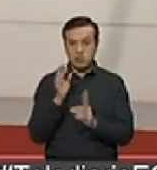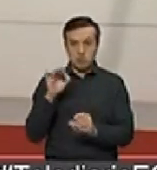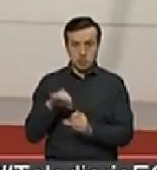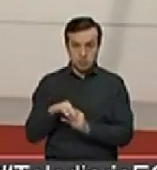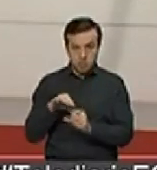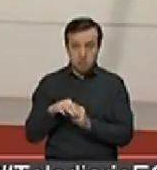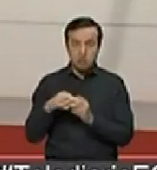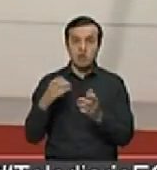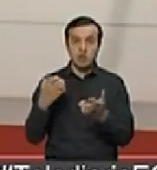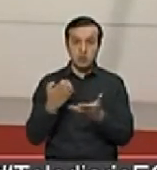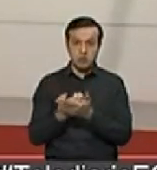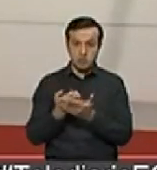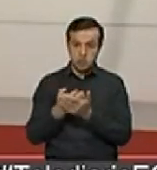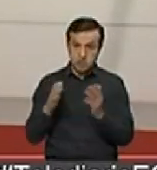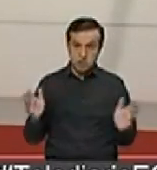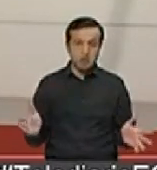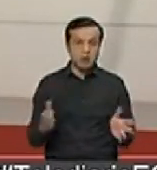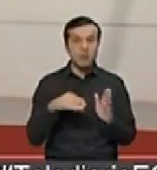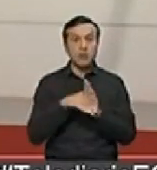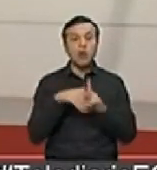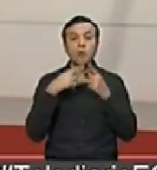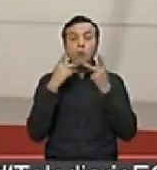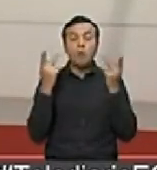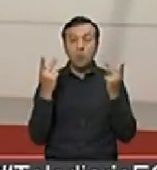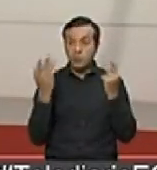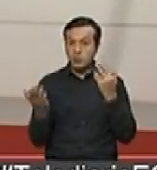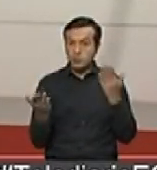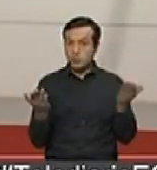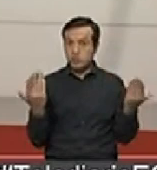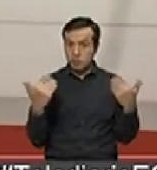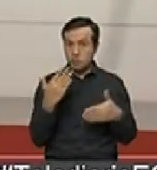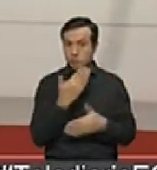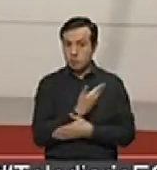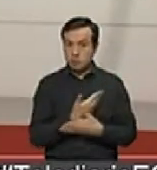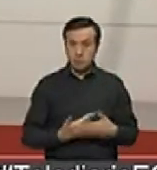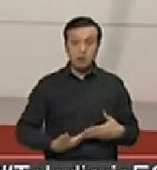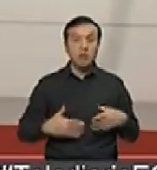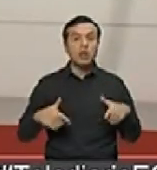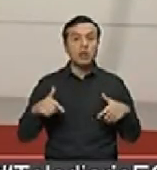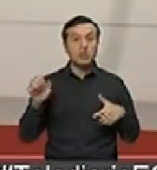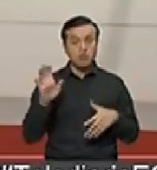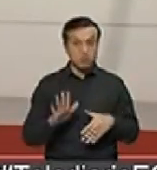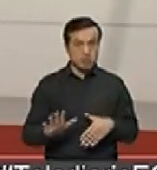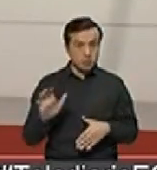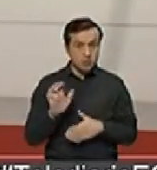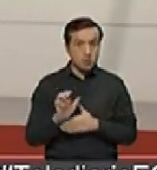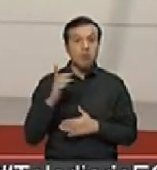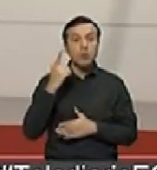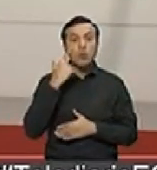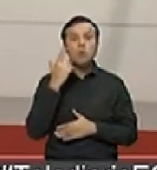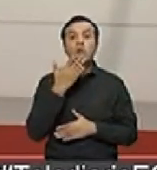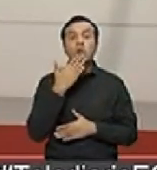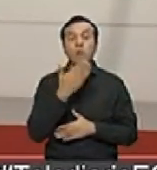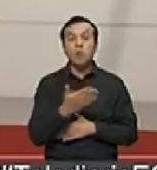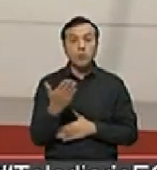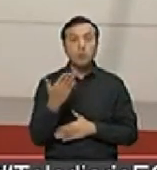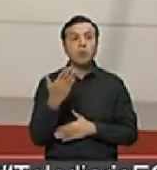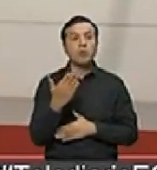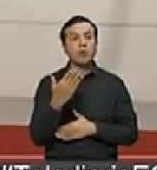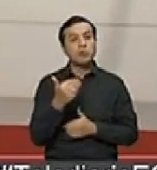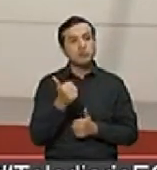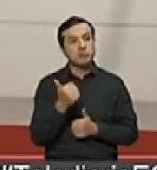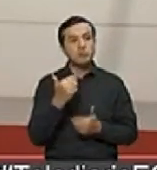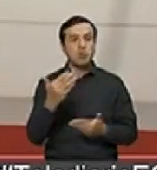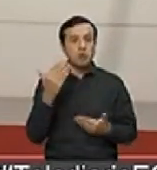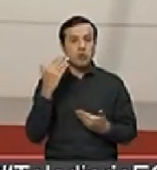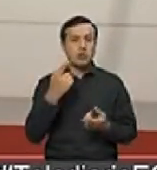incentivos económicos a través de la banca pública, la estabilidad que ha presentado el presidente Lenín Moreno al país a través de un clima de sano, de